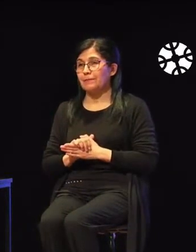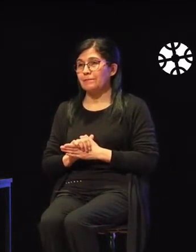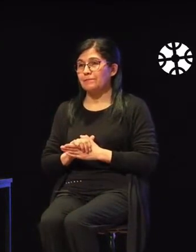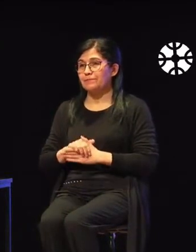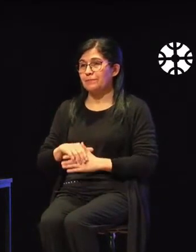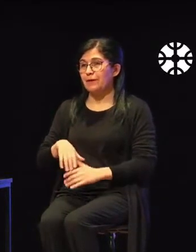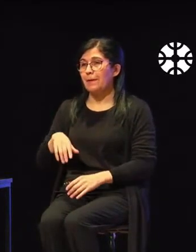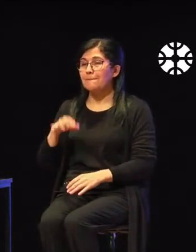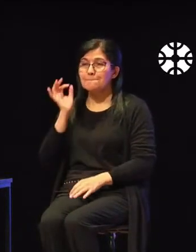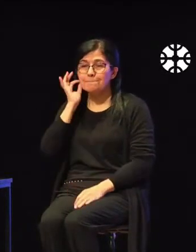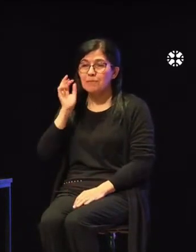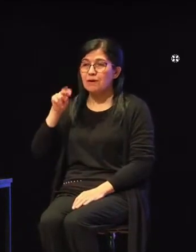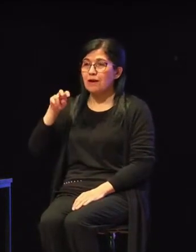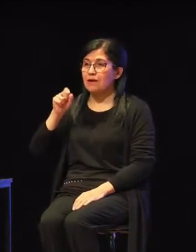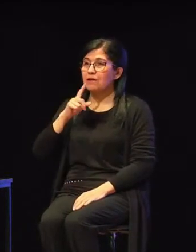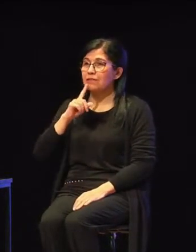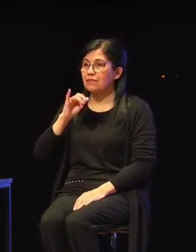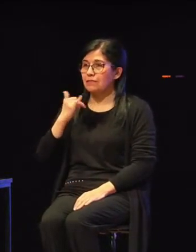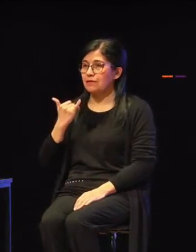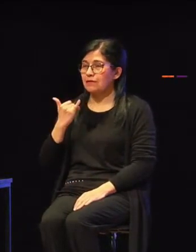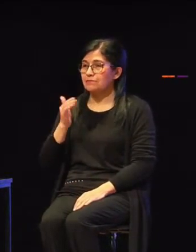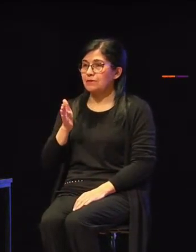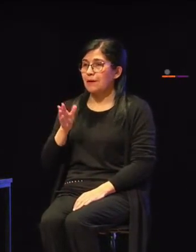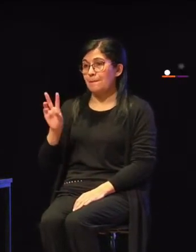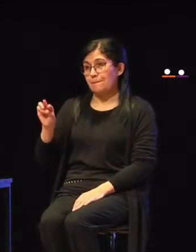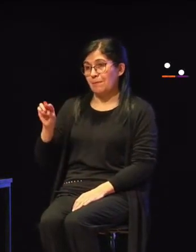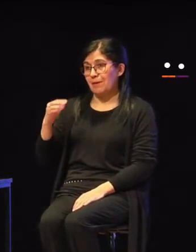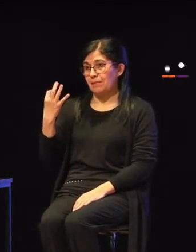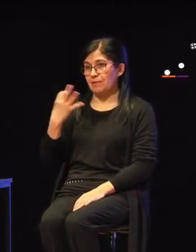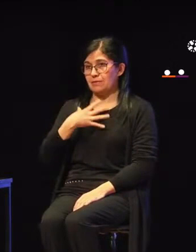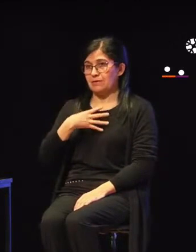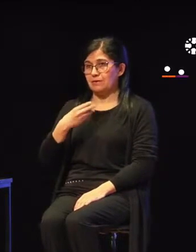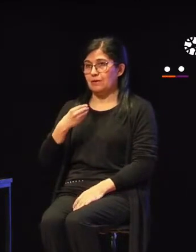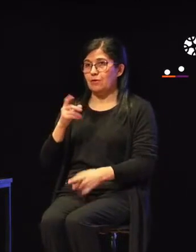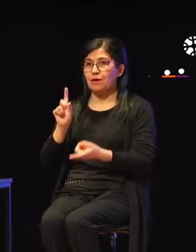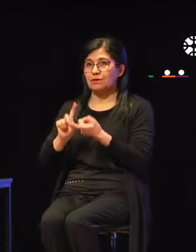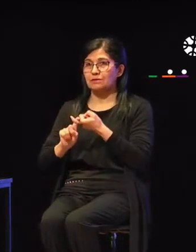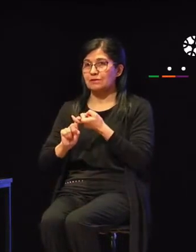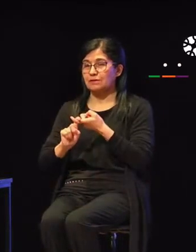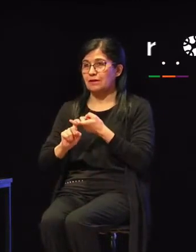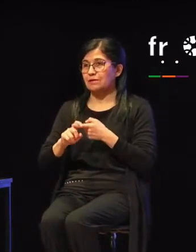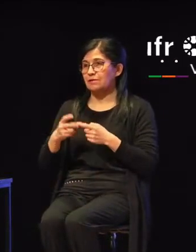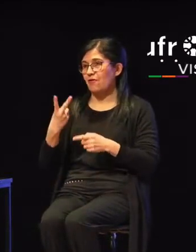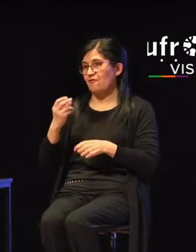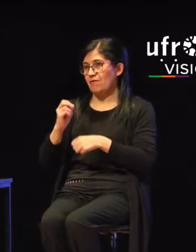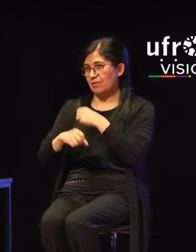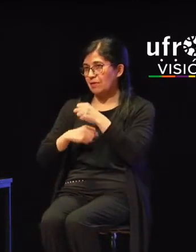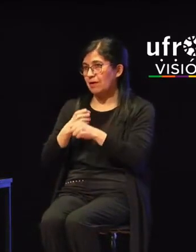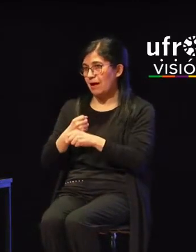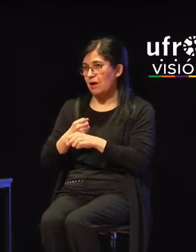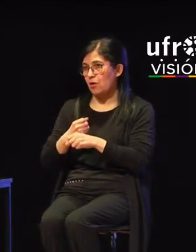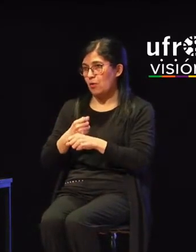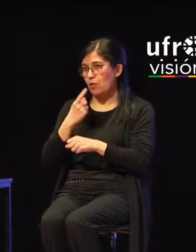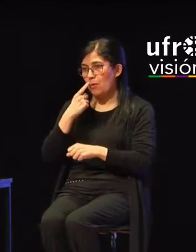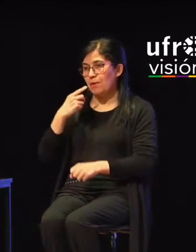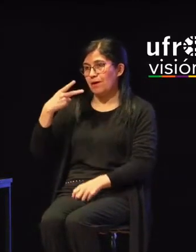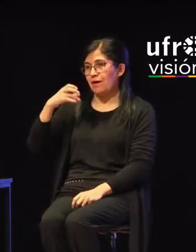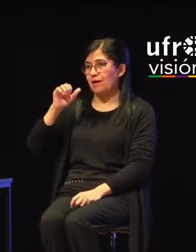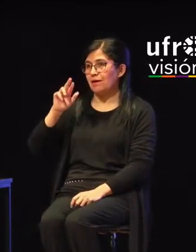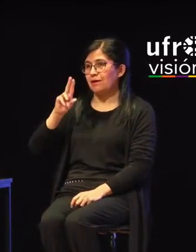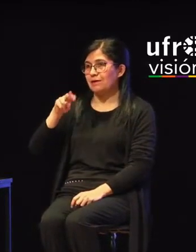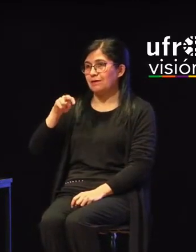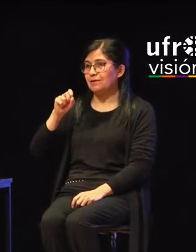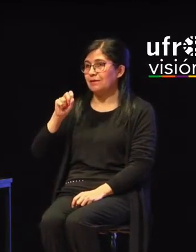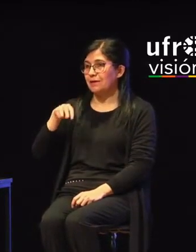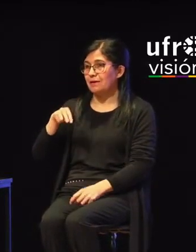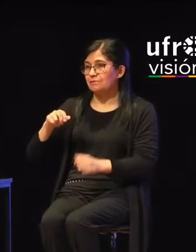Naldi Febre, mamá de 3 hijos, casada hace 20 años con Hernán, quien la acompaña